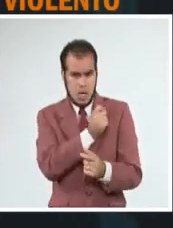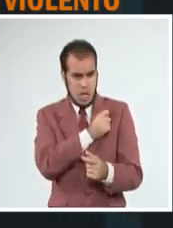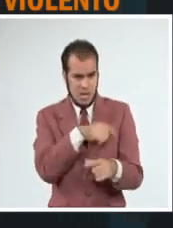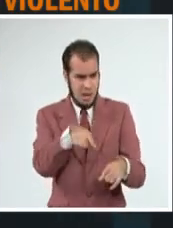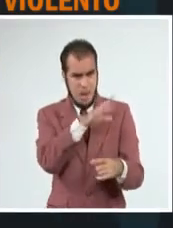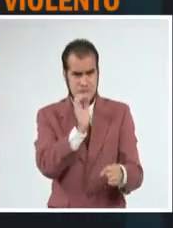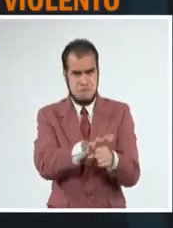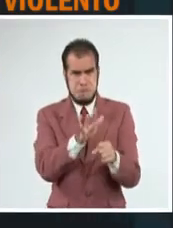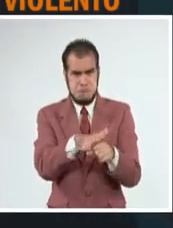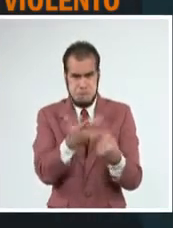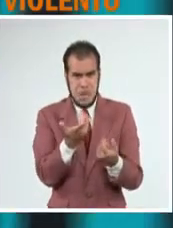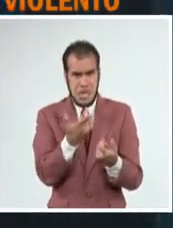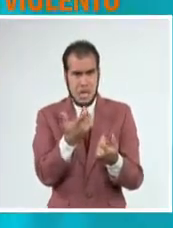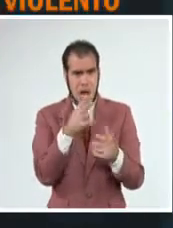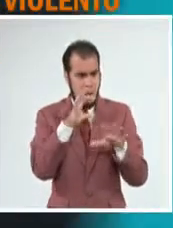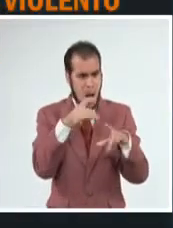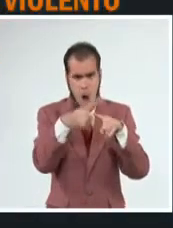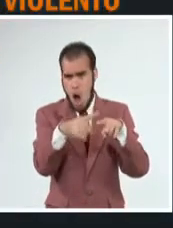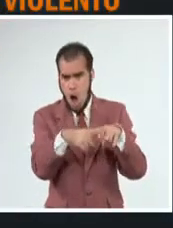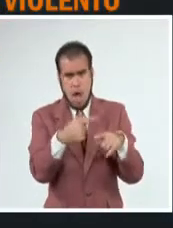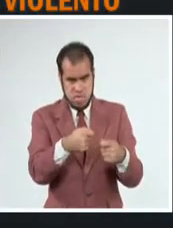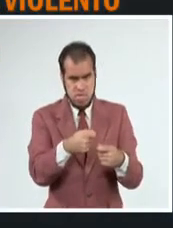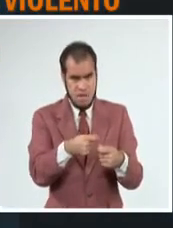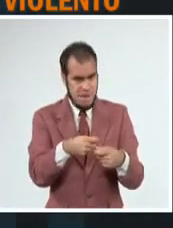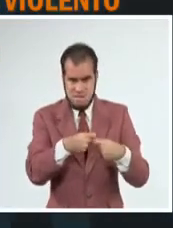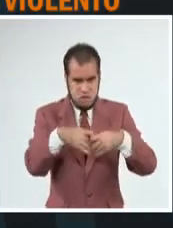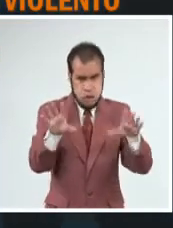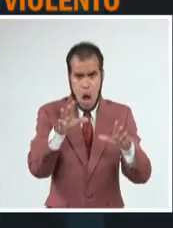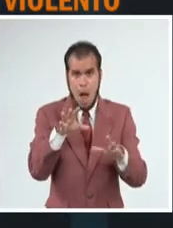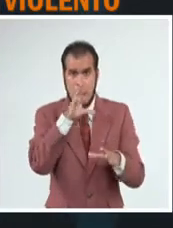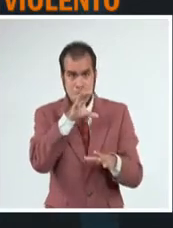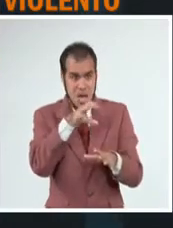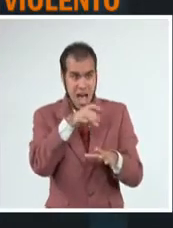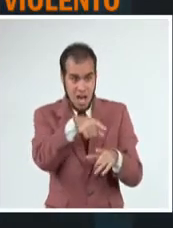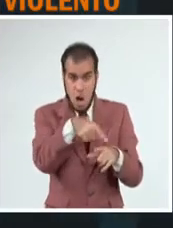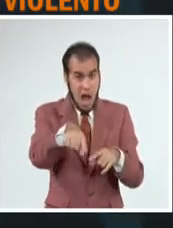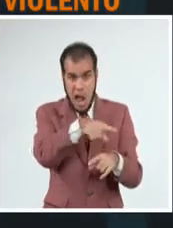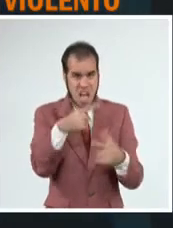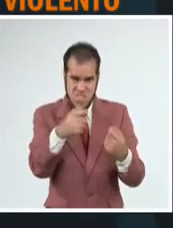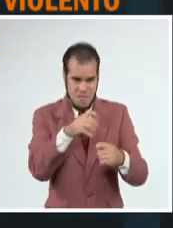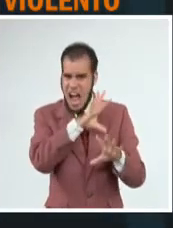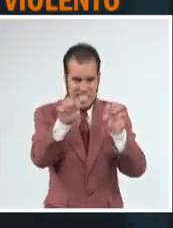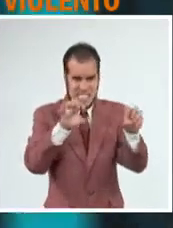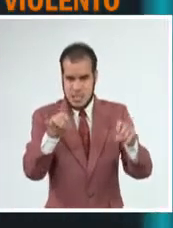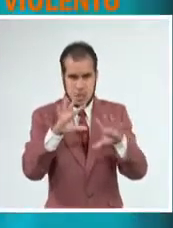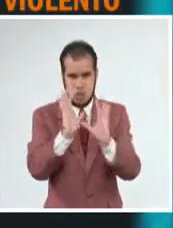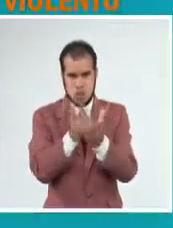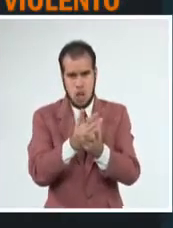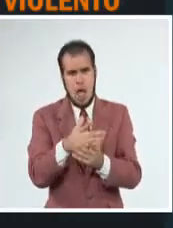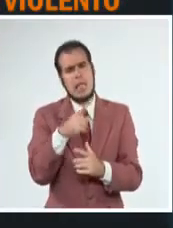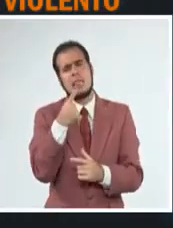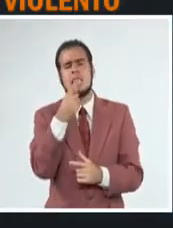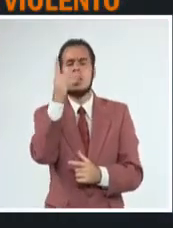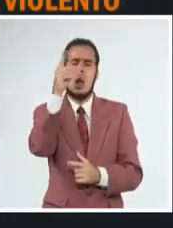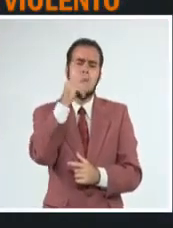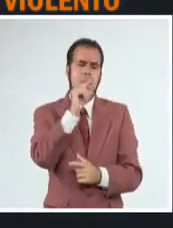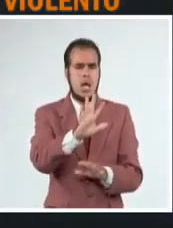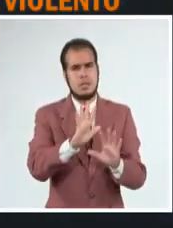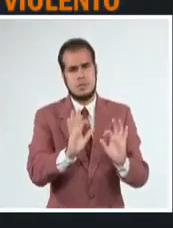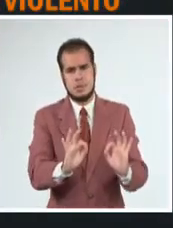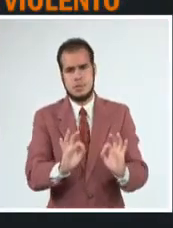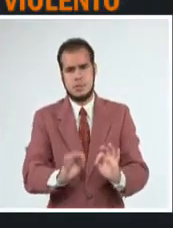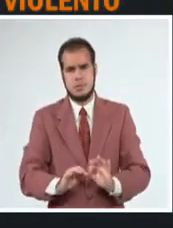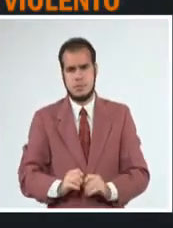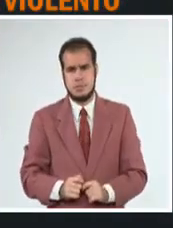todas las cosas, llévalos también, suelten los pingües, suéltenlos para allá y que Dios los bendiga a todos. Sí, imagínate tú, pobres perros,